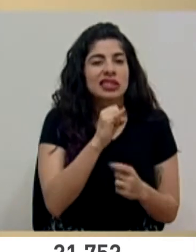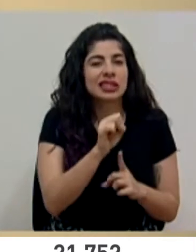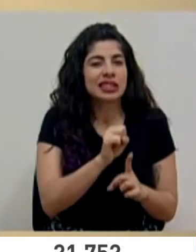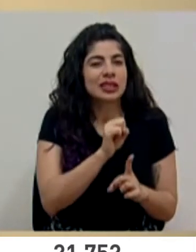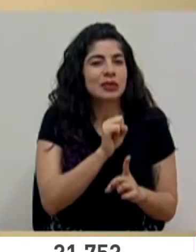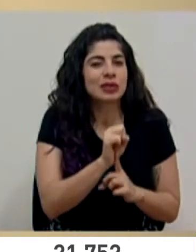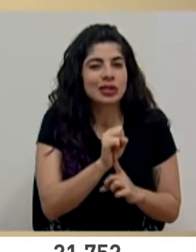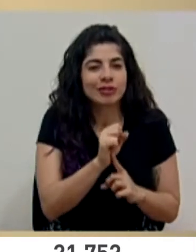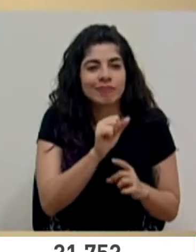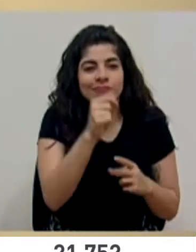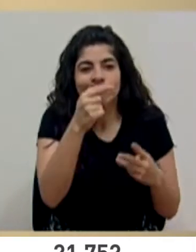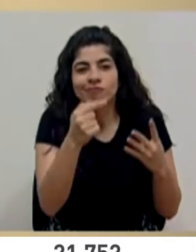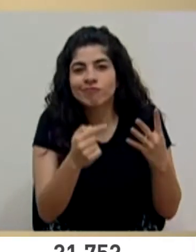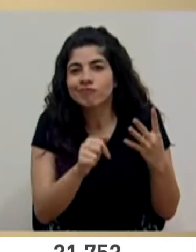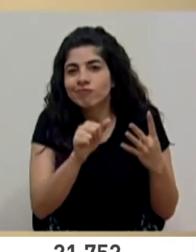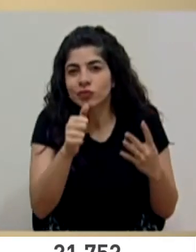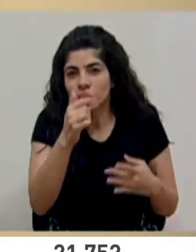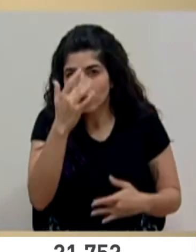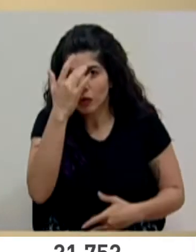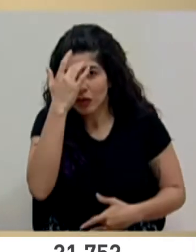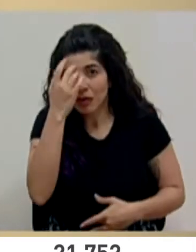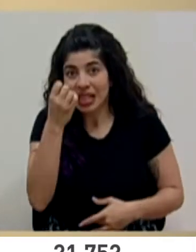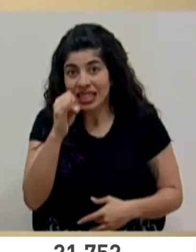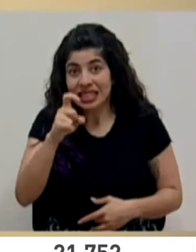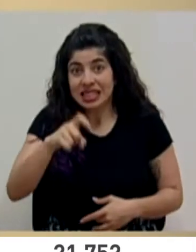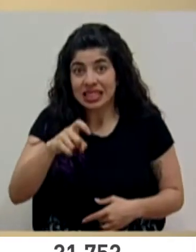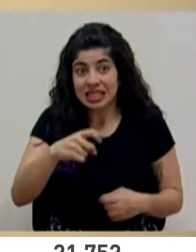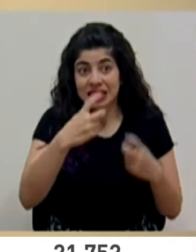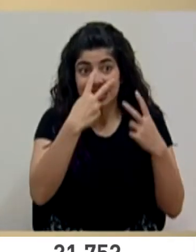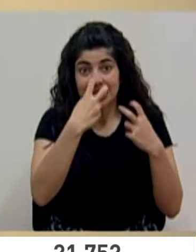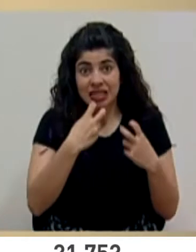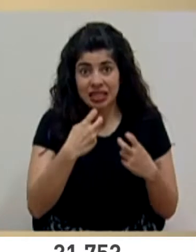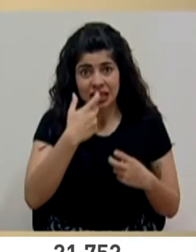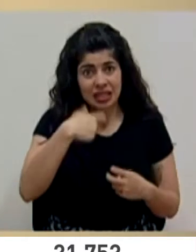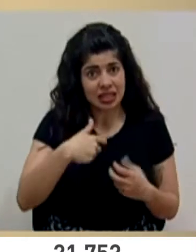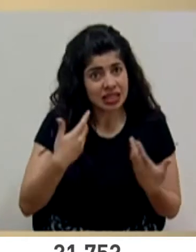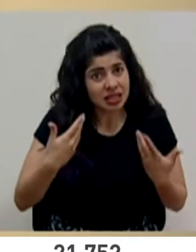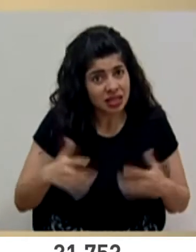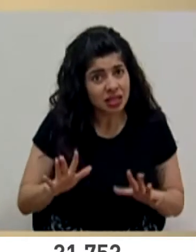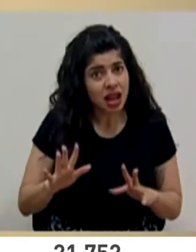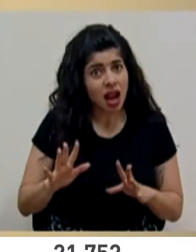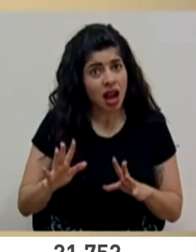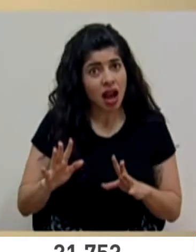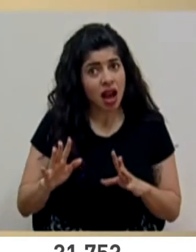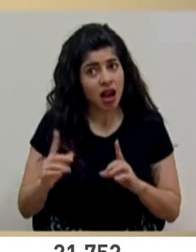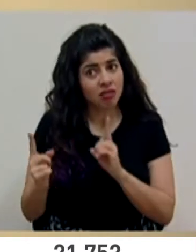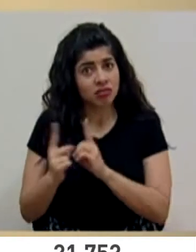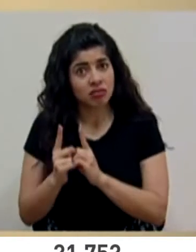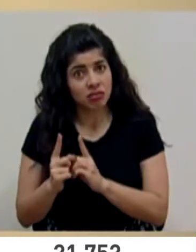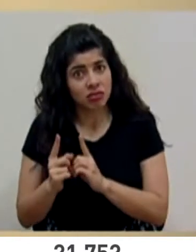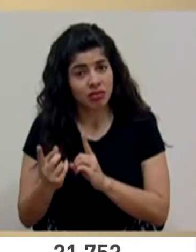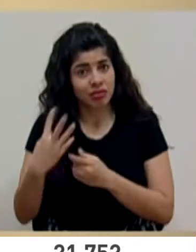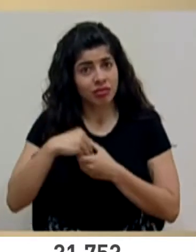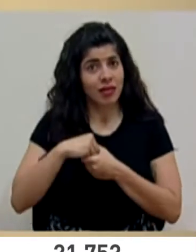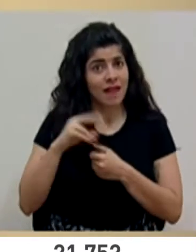específicas de otras patologías, donde sea relevante conocer si la persona estuvo o no en contacto con el virus.